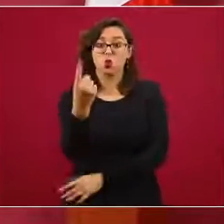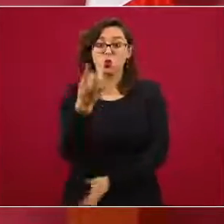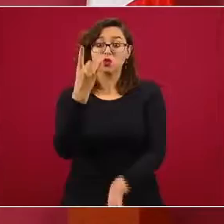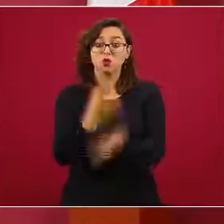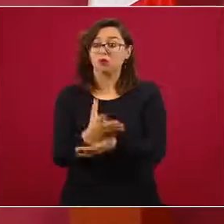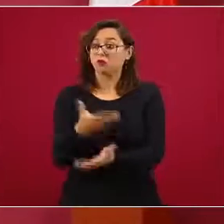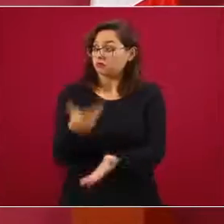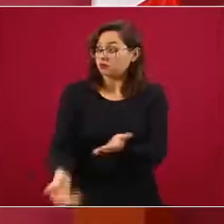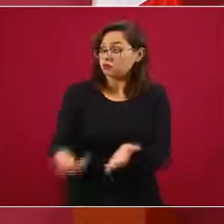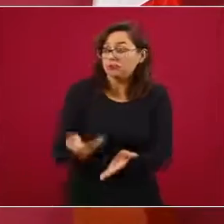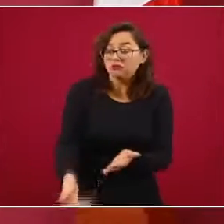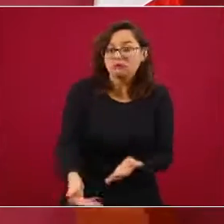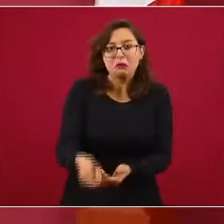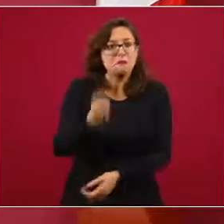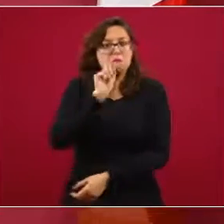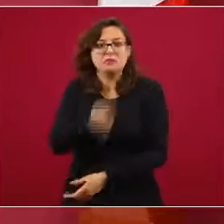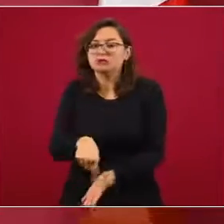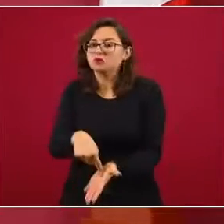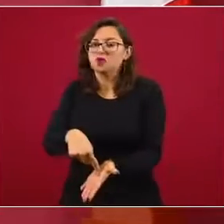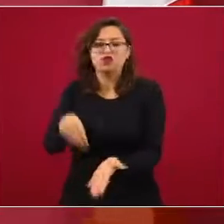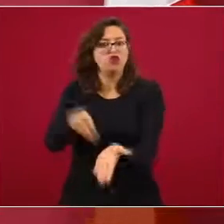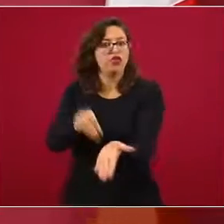por eso